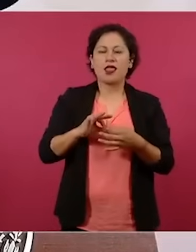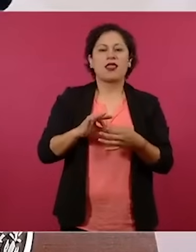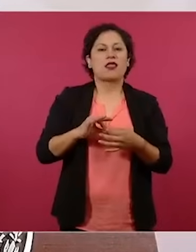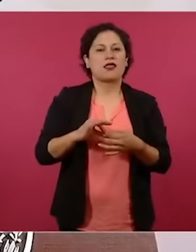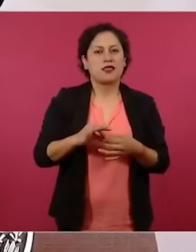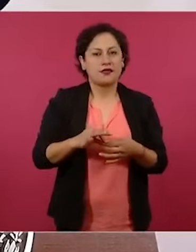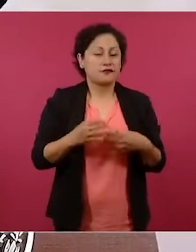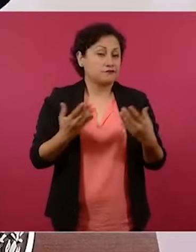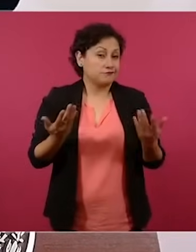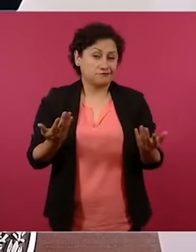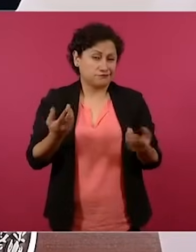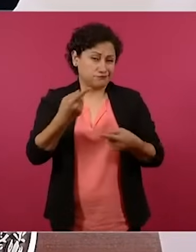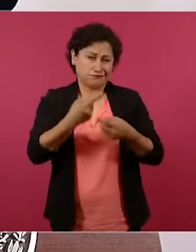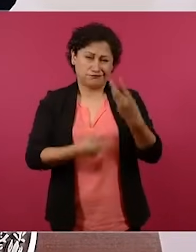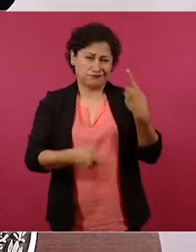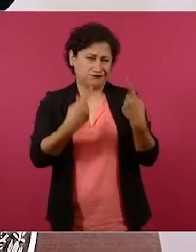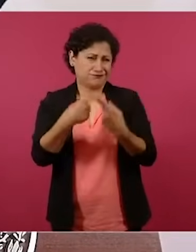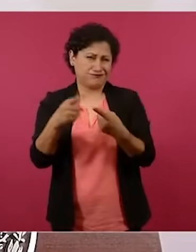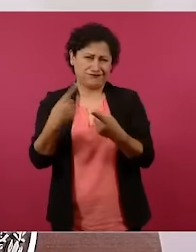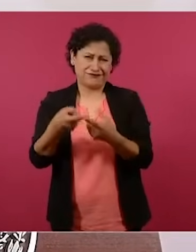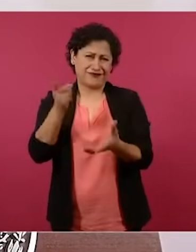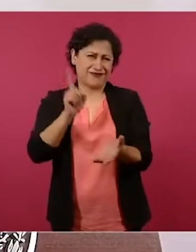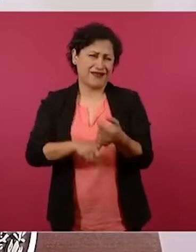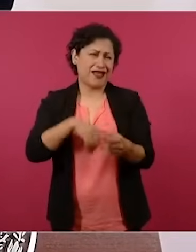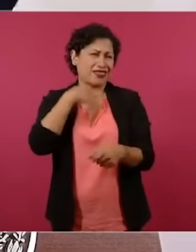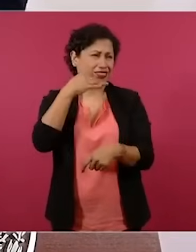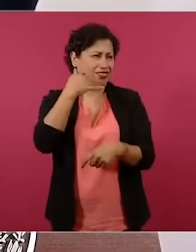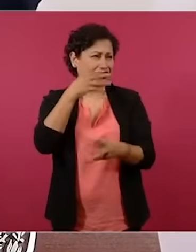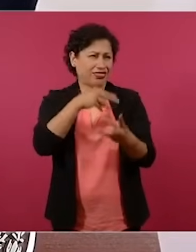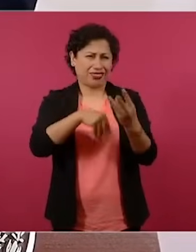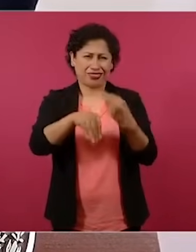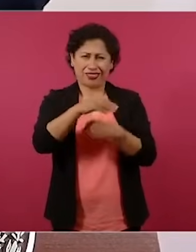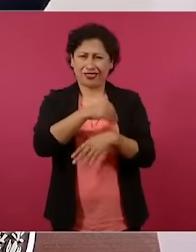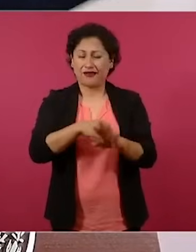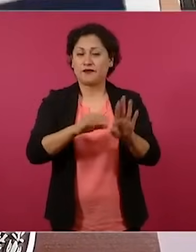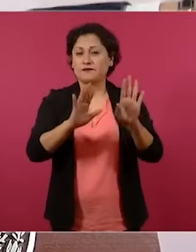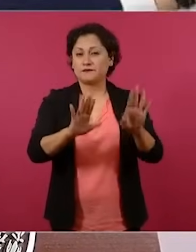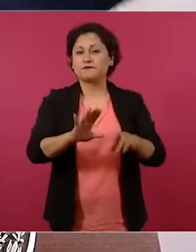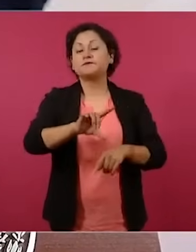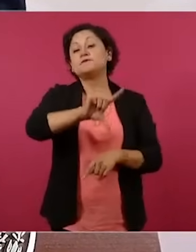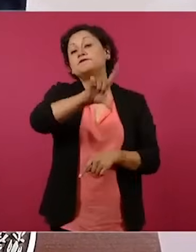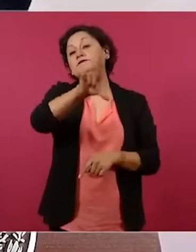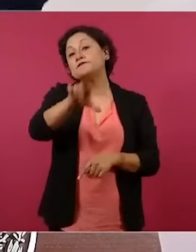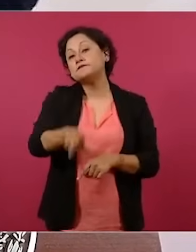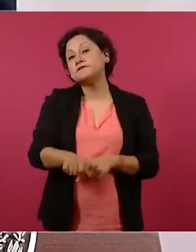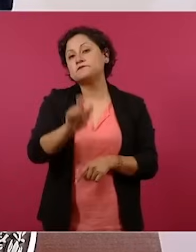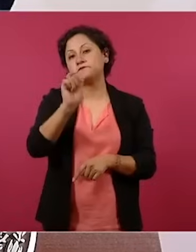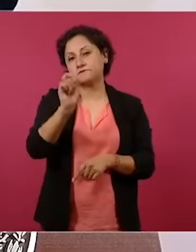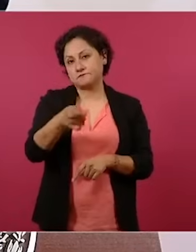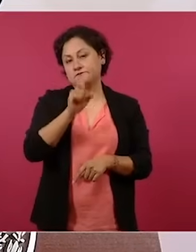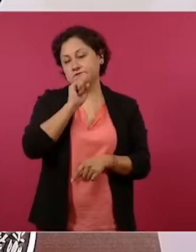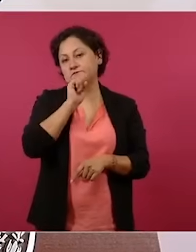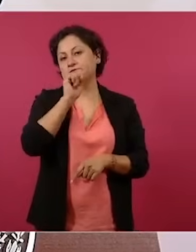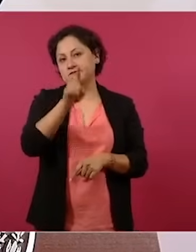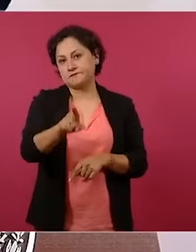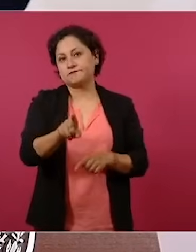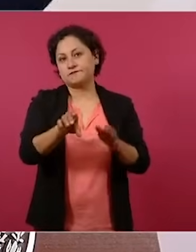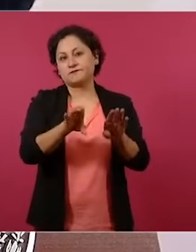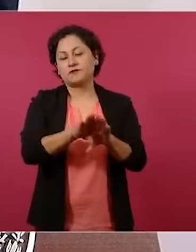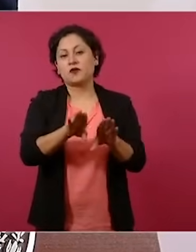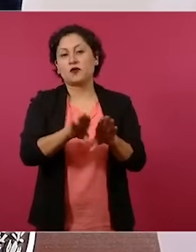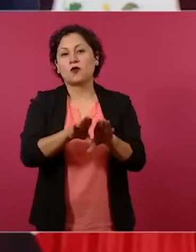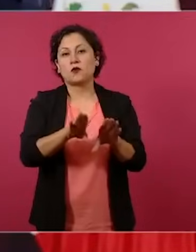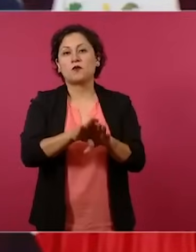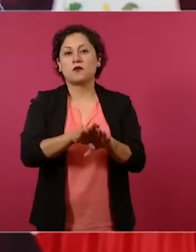Pero luego, así al estilo antiguo también de que muerto el rey, vive el rey,